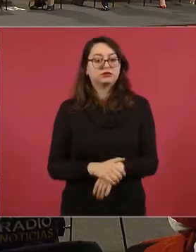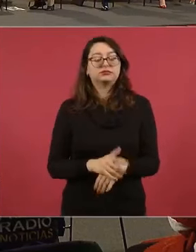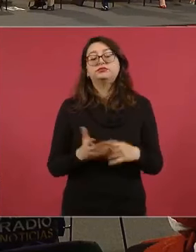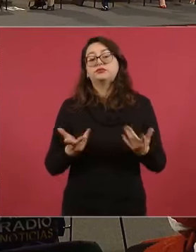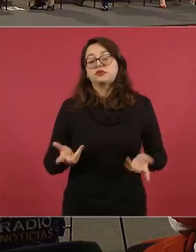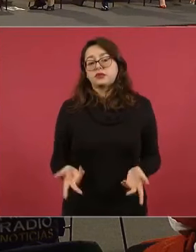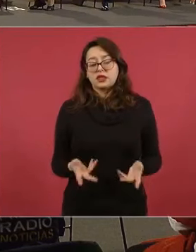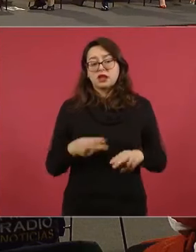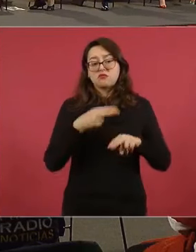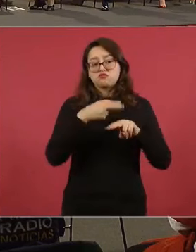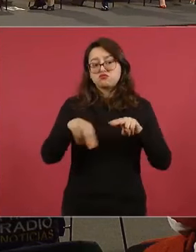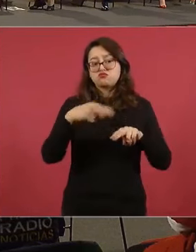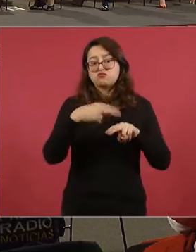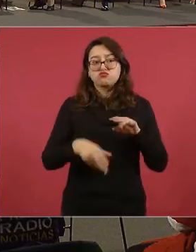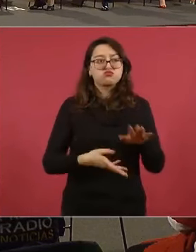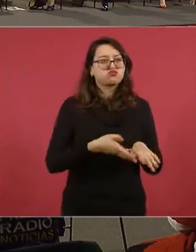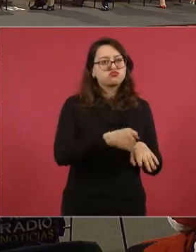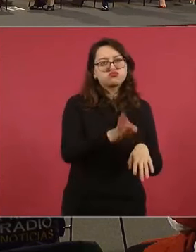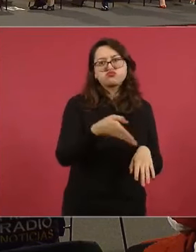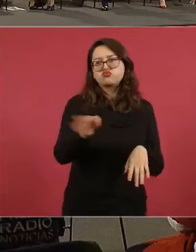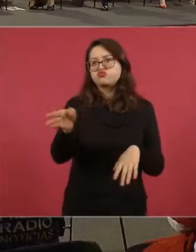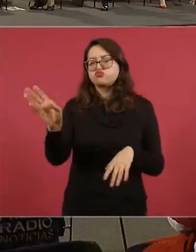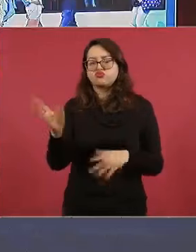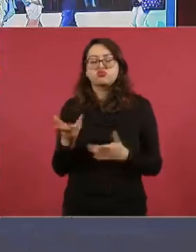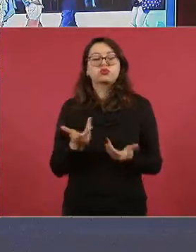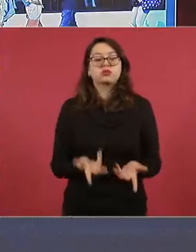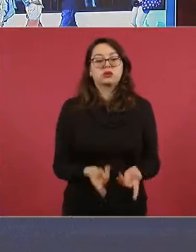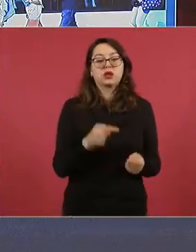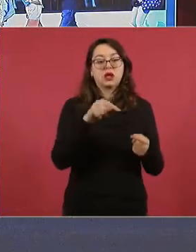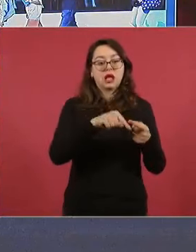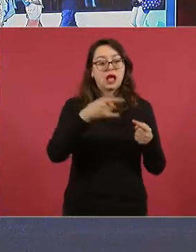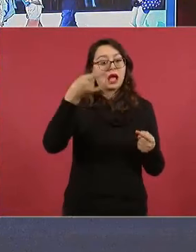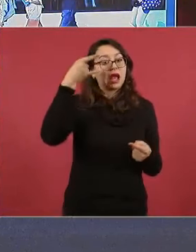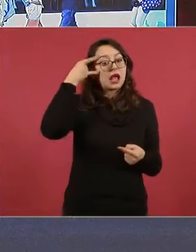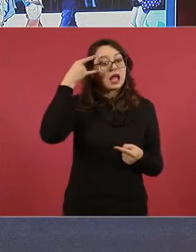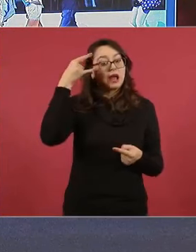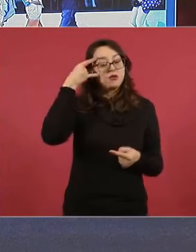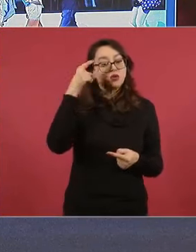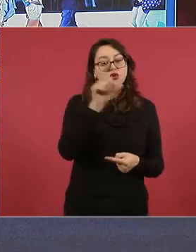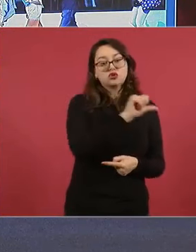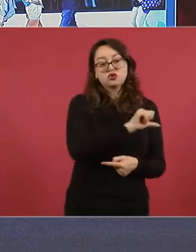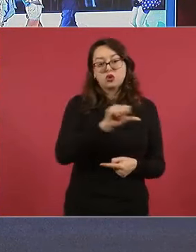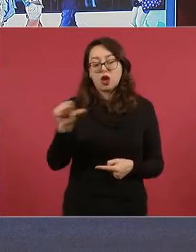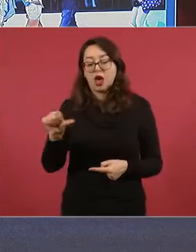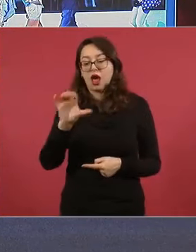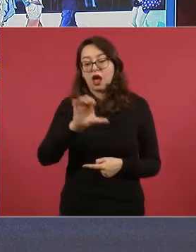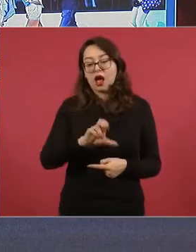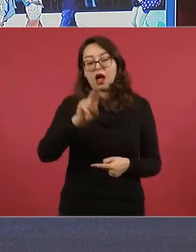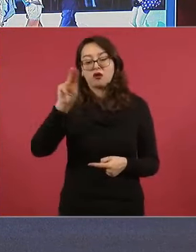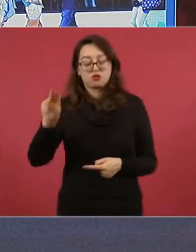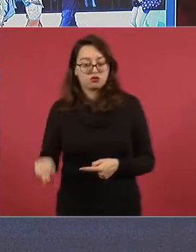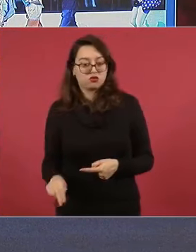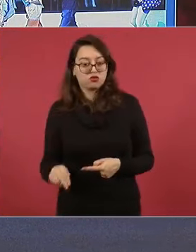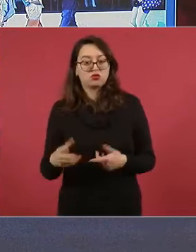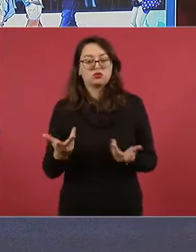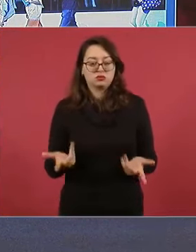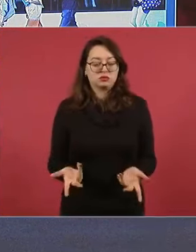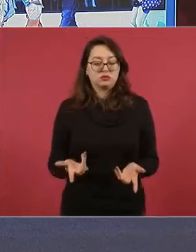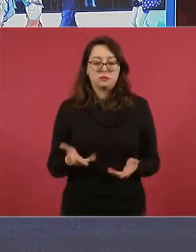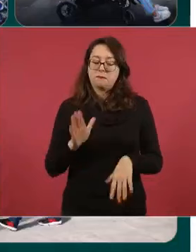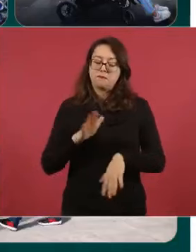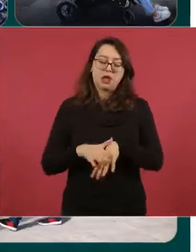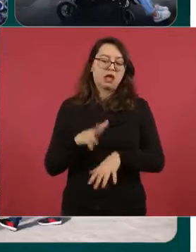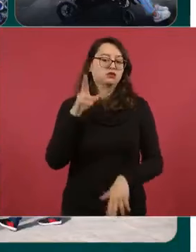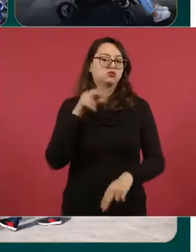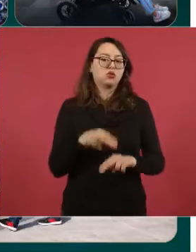boletos vendidos, por supuesto. Empezamos de San Francisco de Campeche con Cancún Aeropuerto, que fueron los días iniciales.